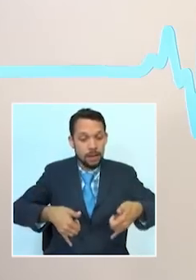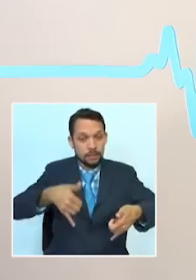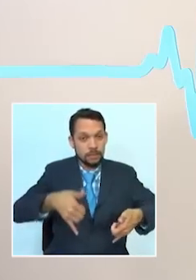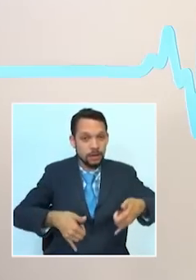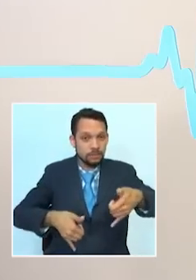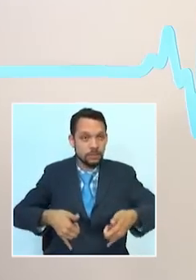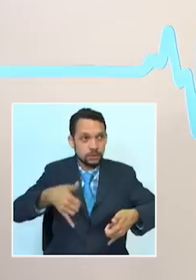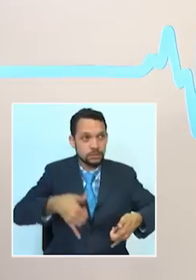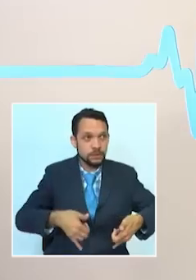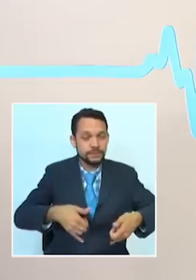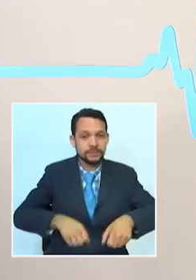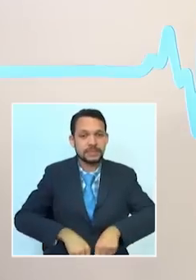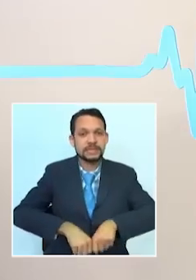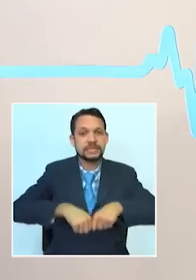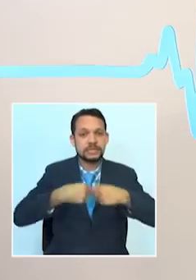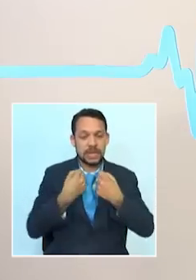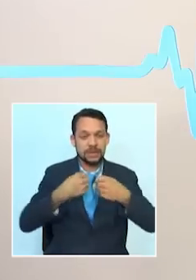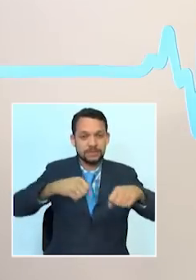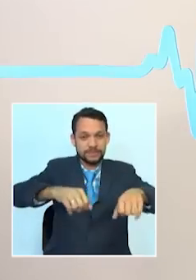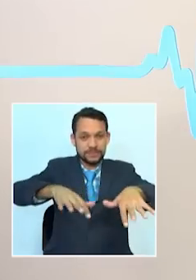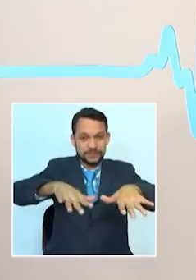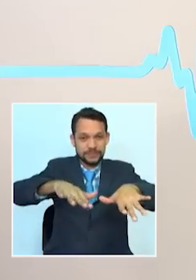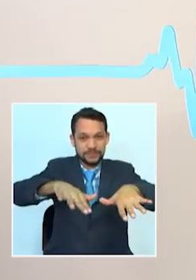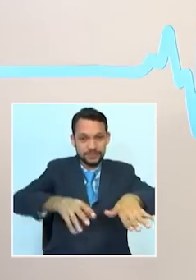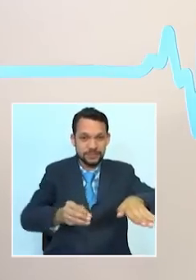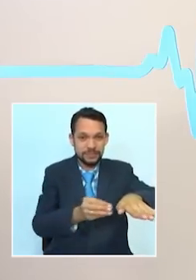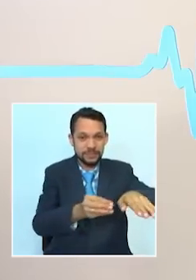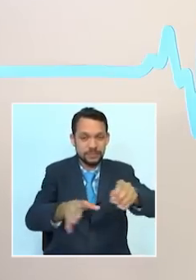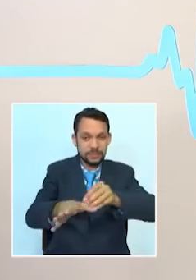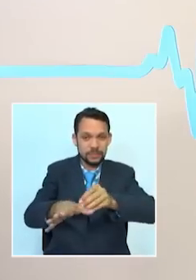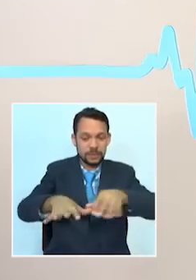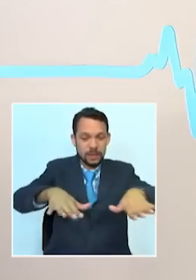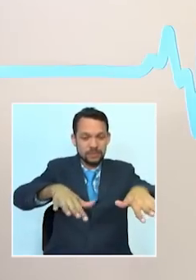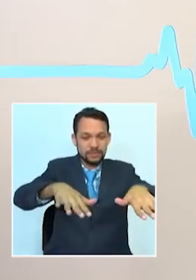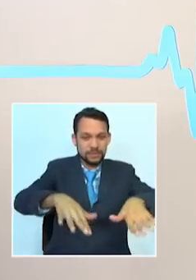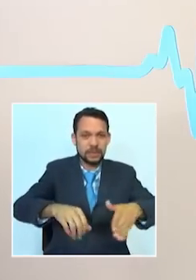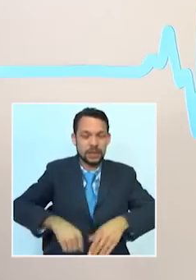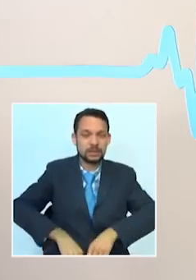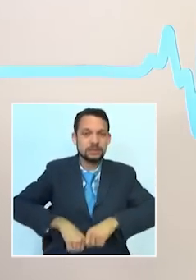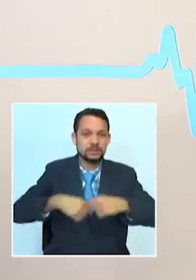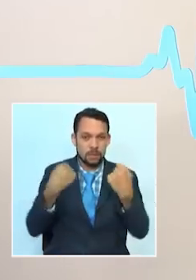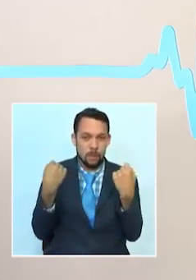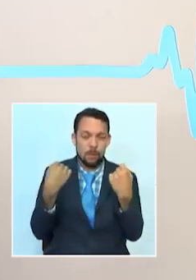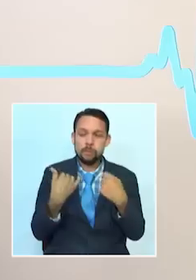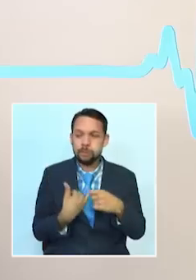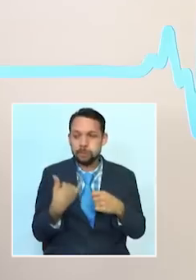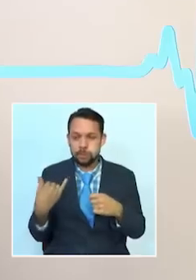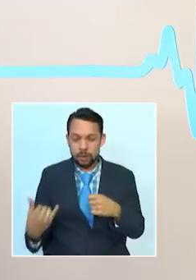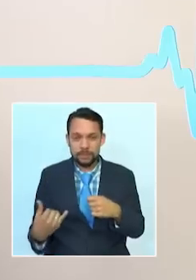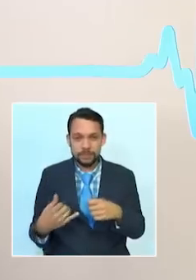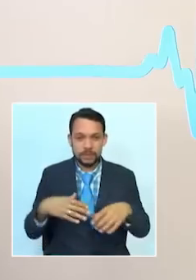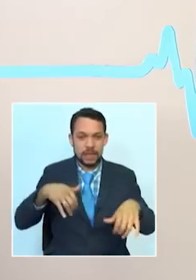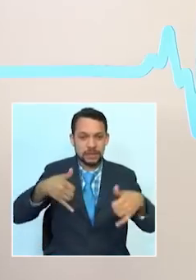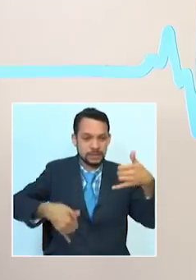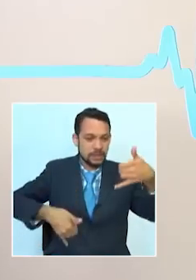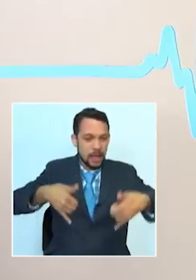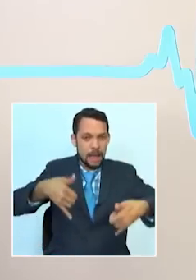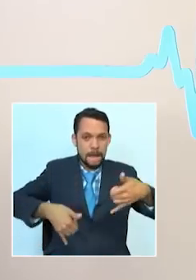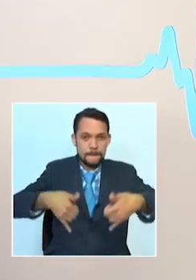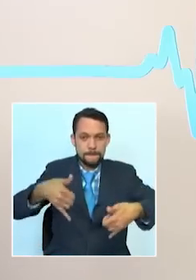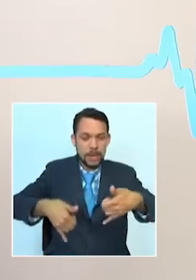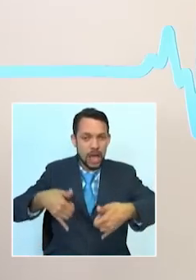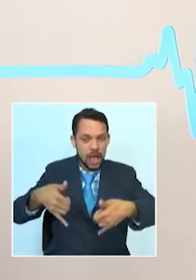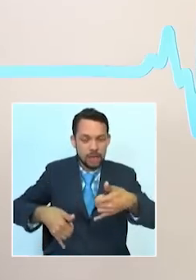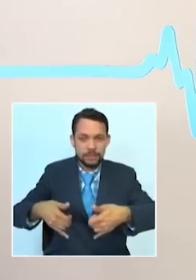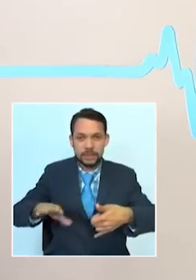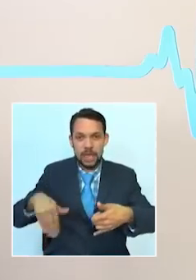tendón de aquiles y al producir la la retracción del tendón de aquiles cuando se se quitan los zapatos o cuando se ponen en